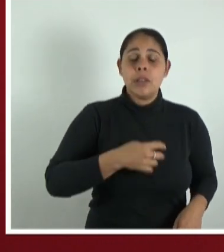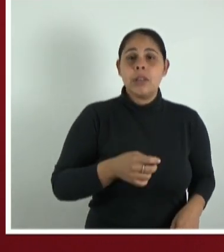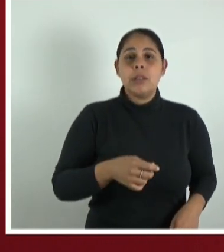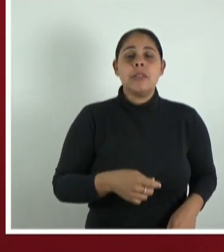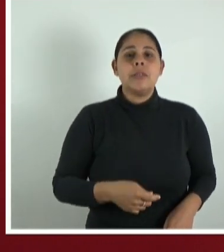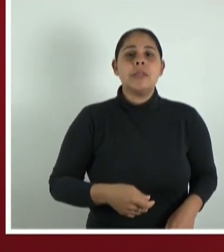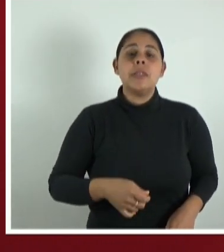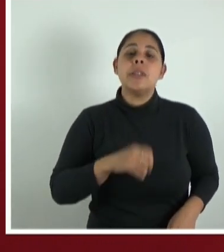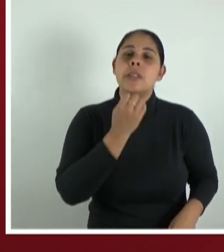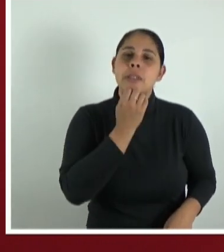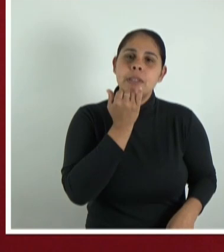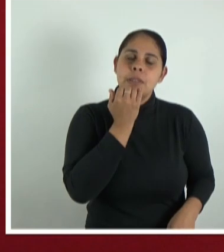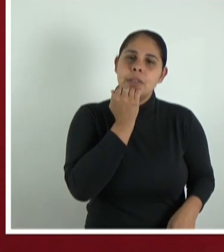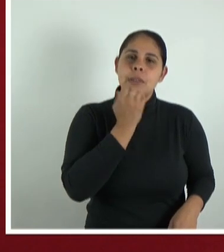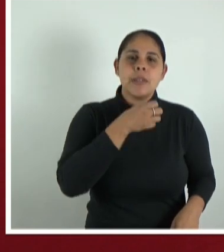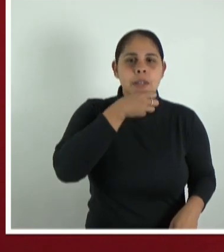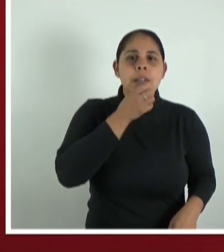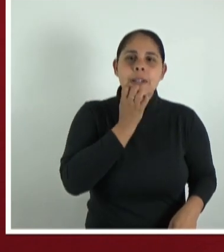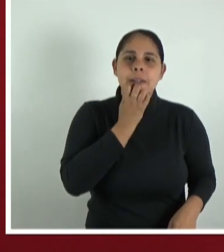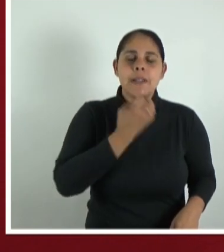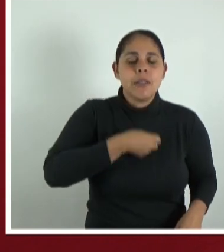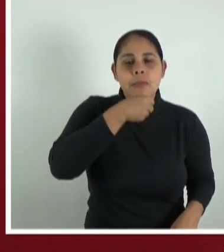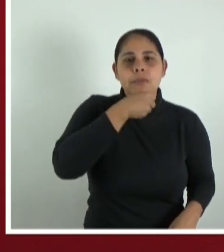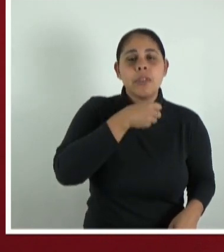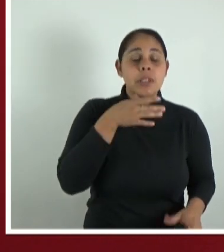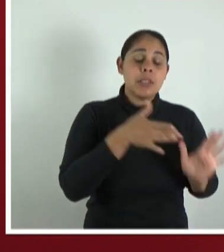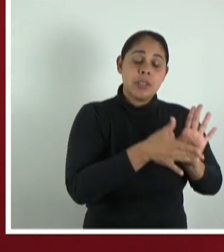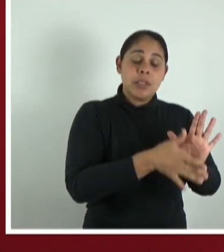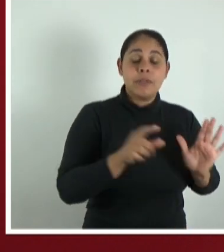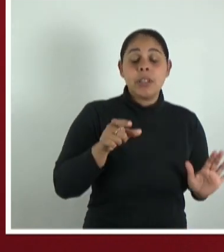La gracia de Dios te va a catapultar.